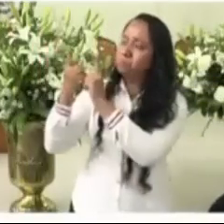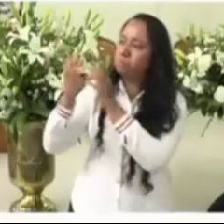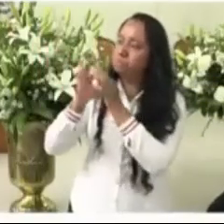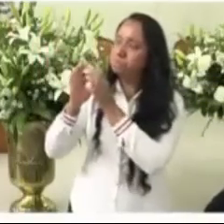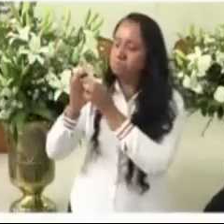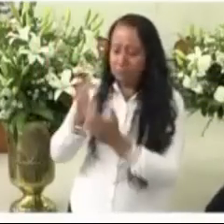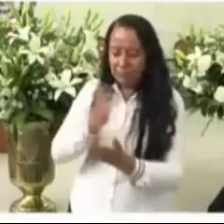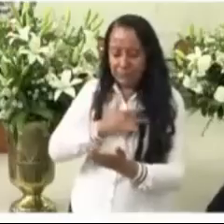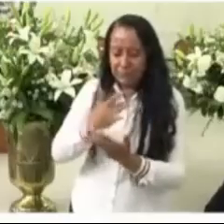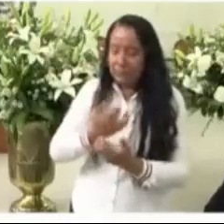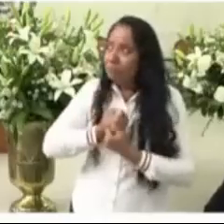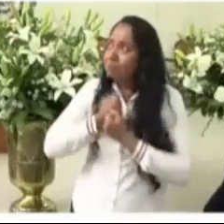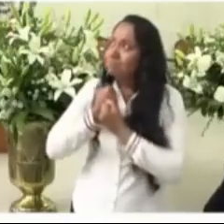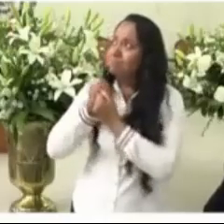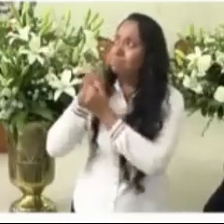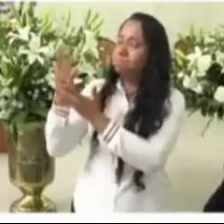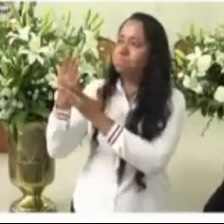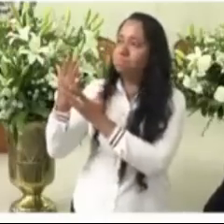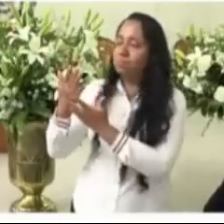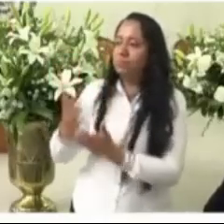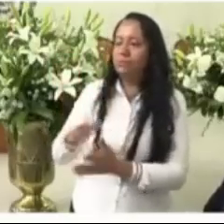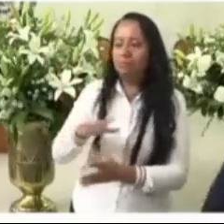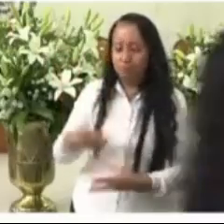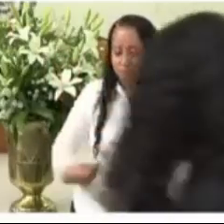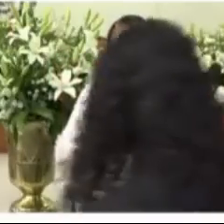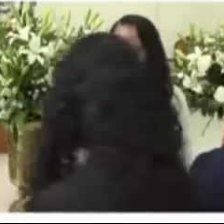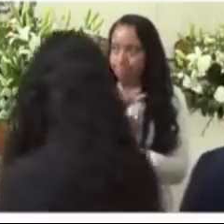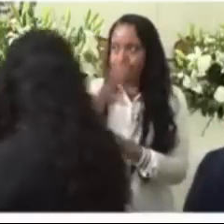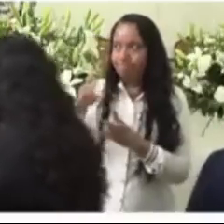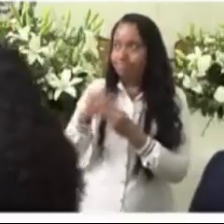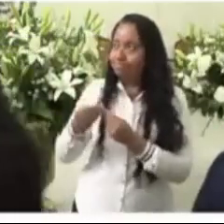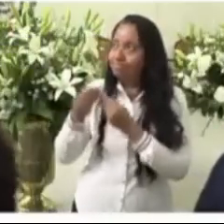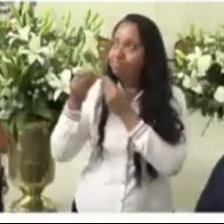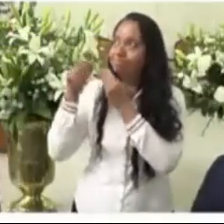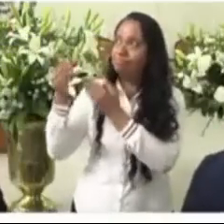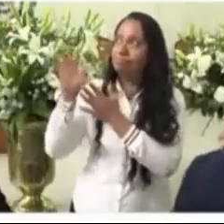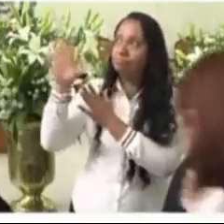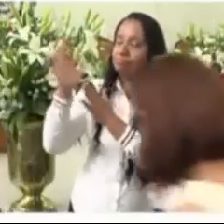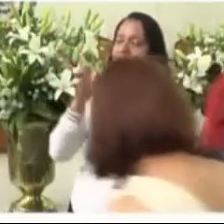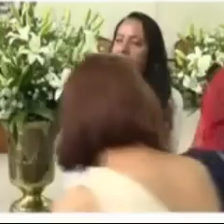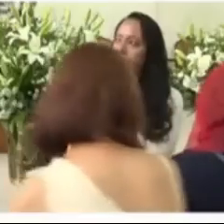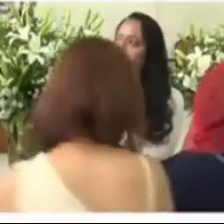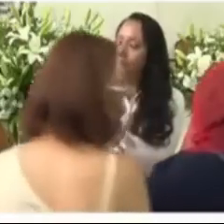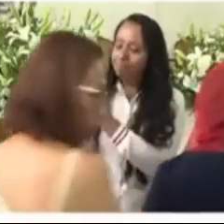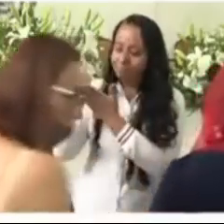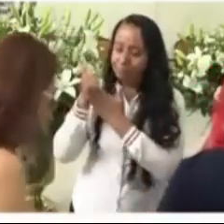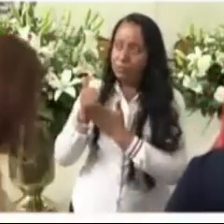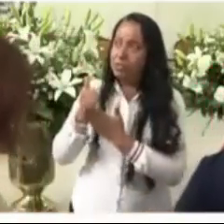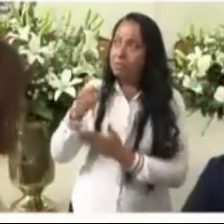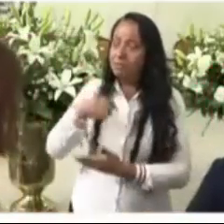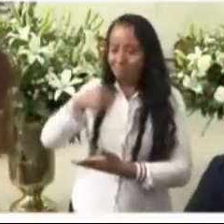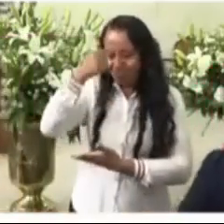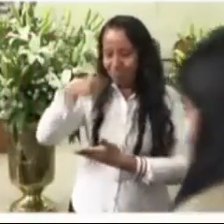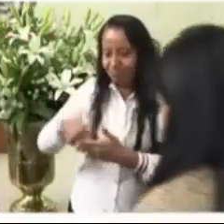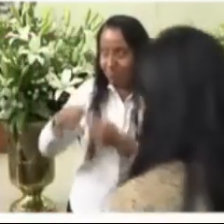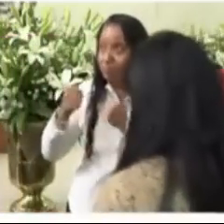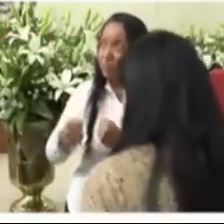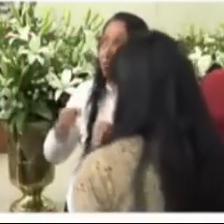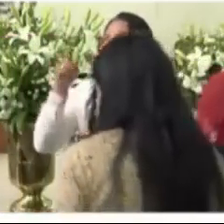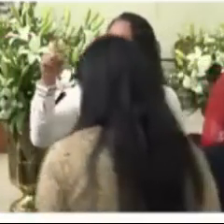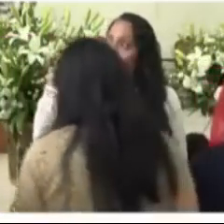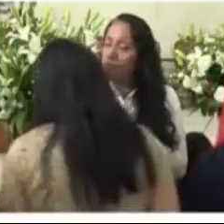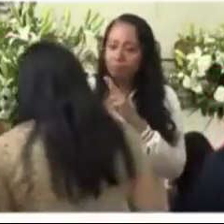corazón, a ti elevo mi oración, mi clamor, mi súplica, porque yo sé que tú me escuchas, porque yo sé que tú me